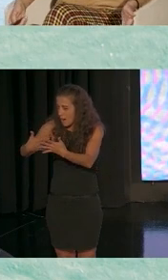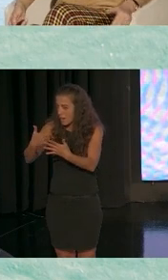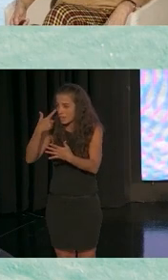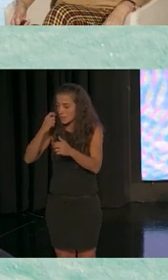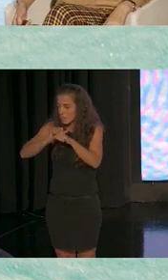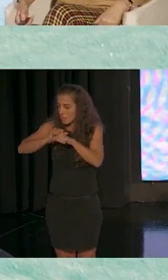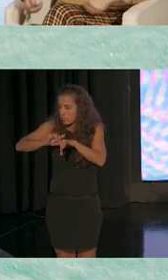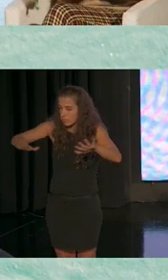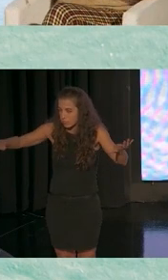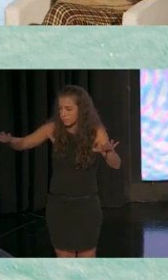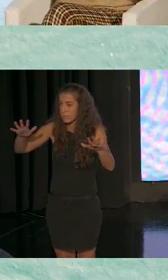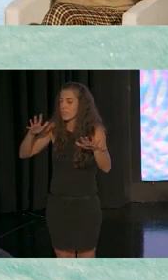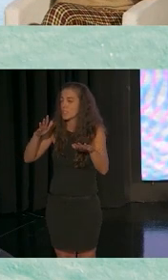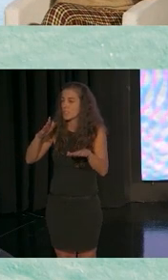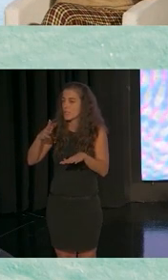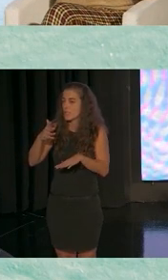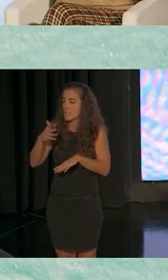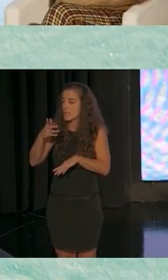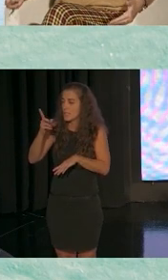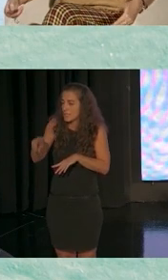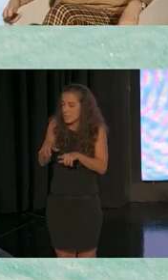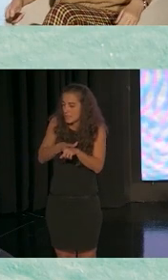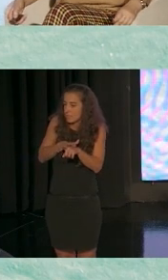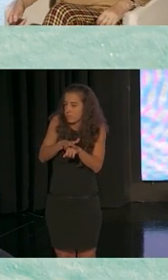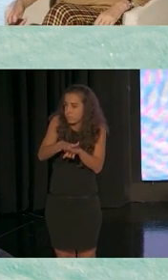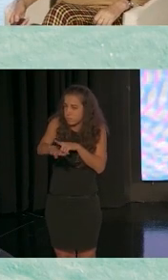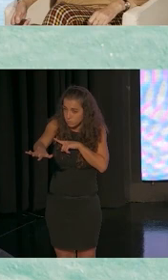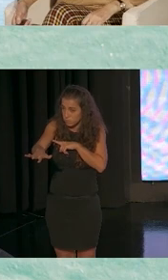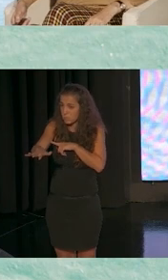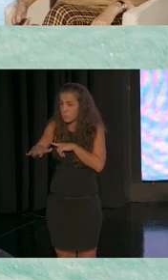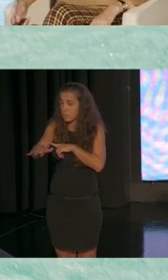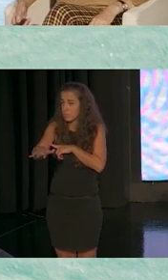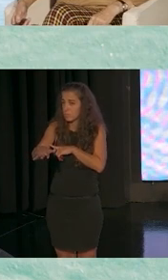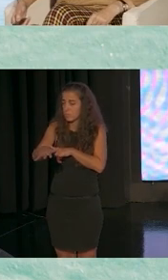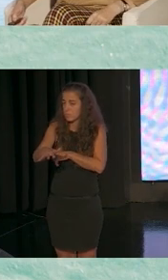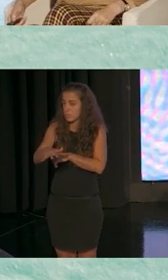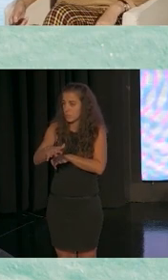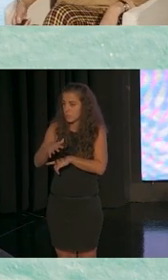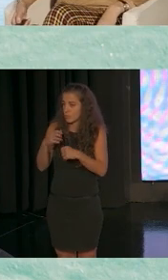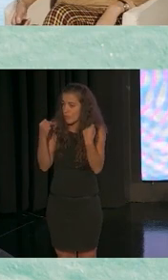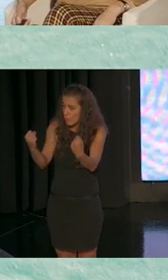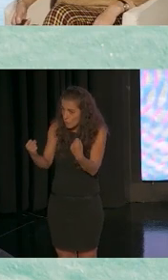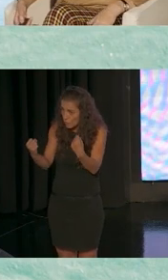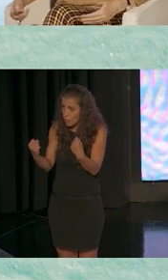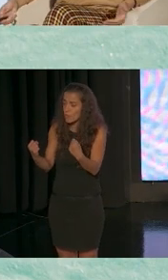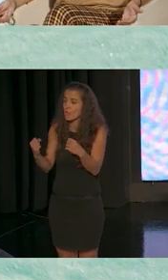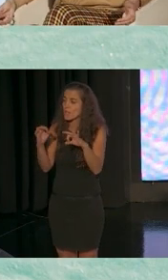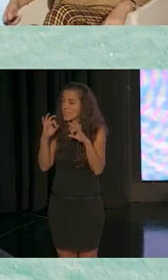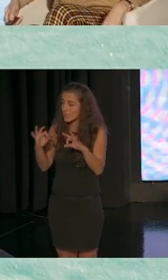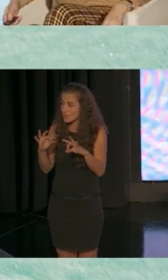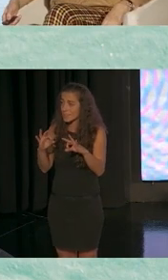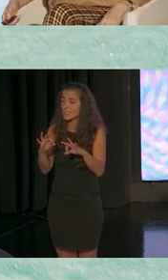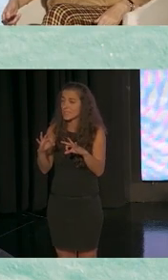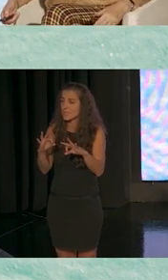expansión que está teniendo la enorme influencia que está teniendo en en miles